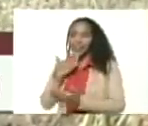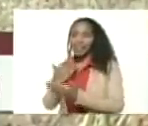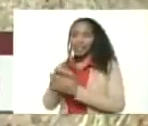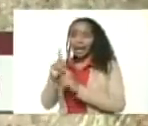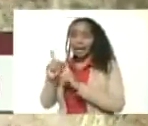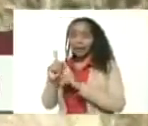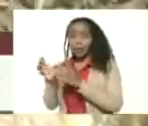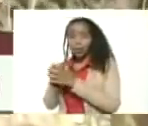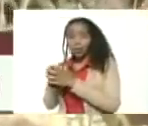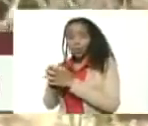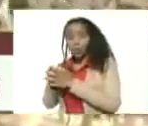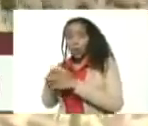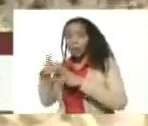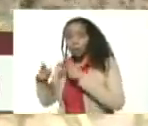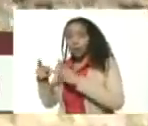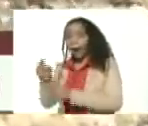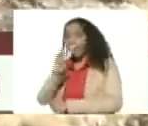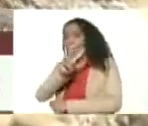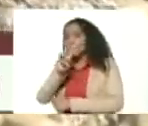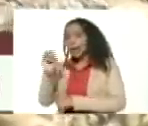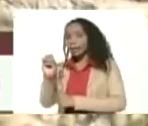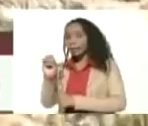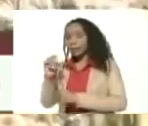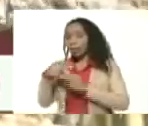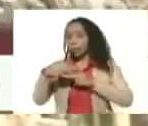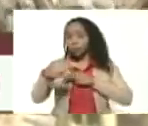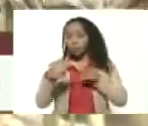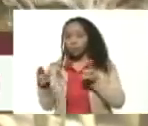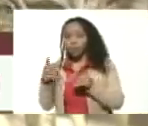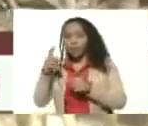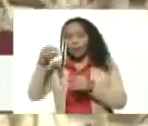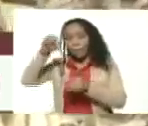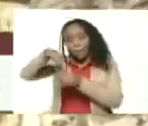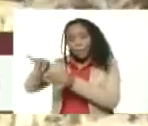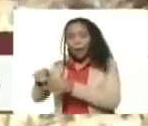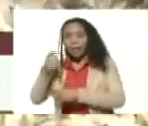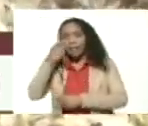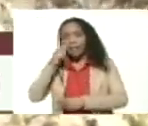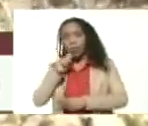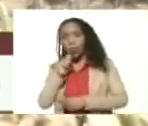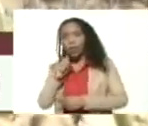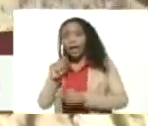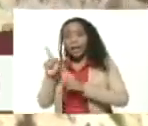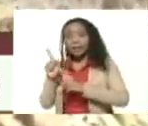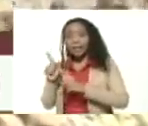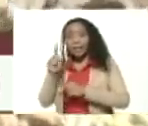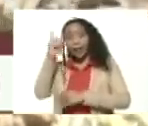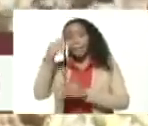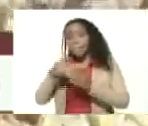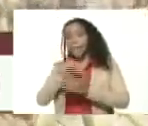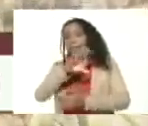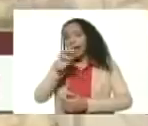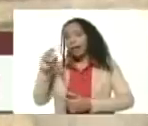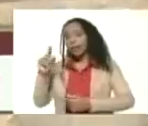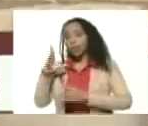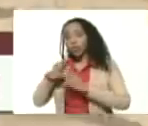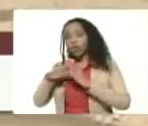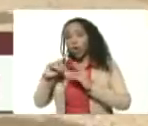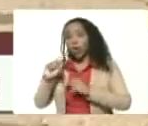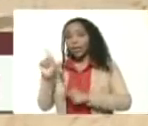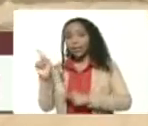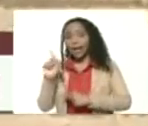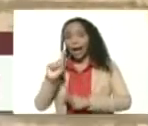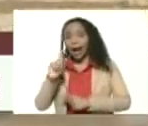esta unidad productiva hay 20 hectáreas de siembra de cebolla, que son parte de las 1.500 en todo este eje,